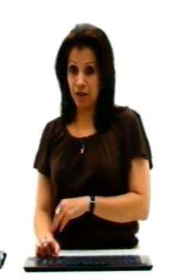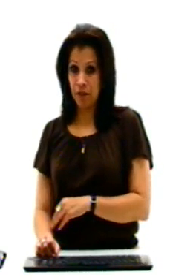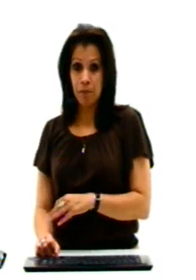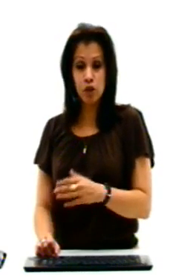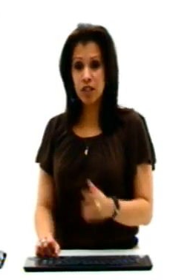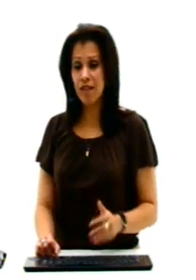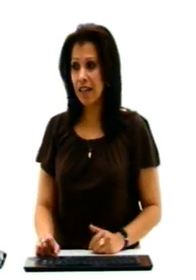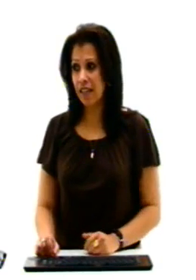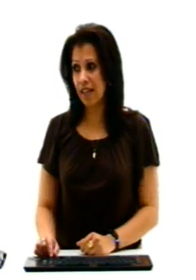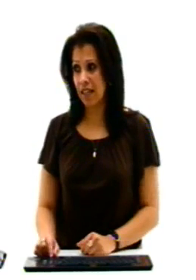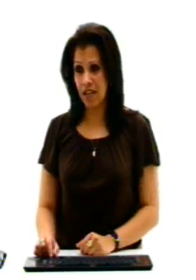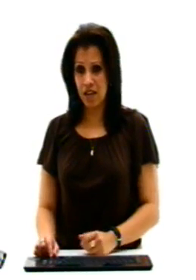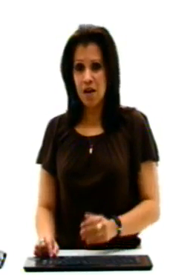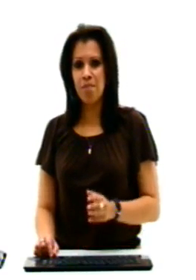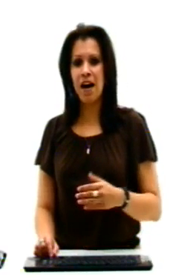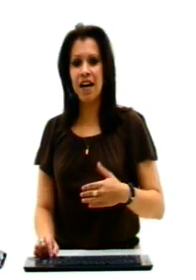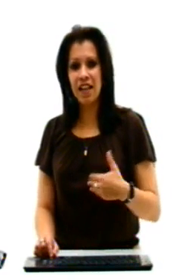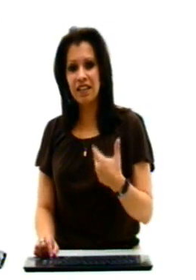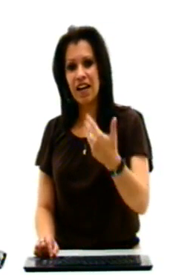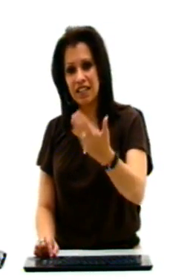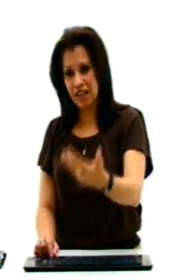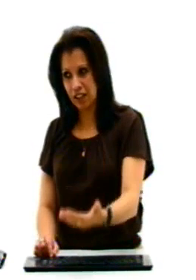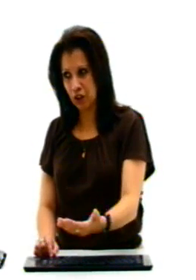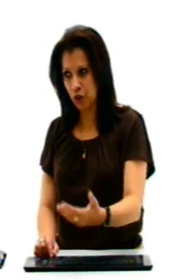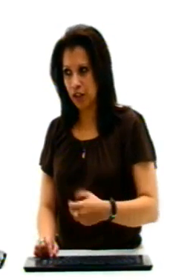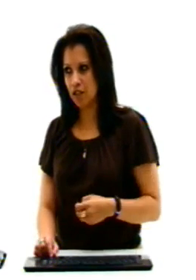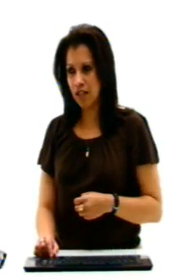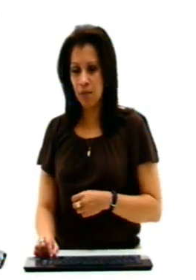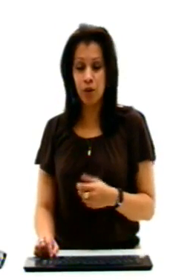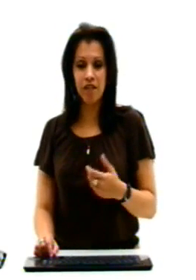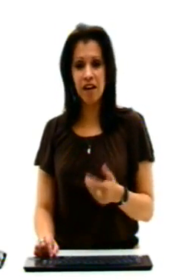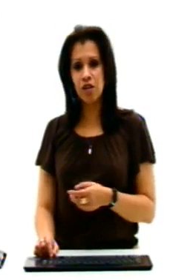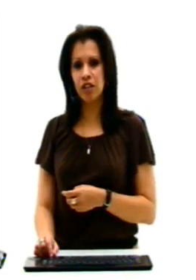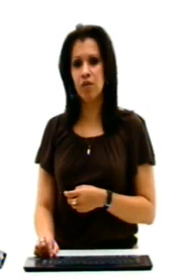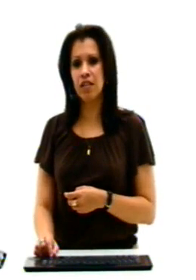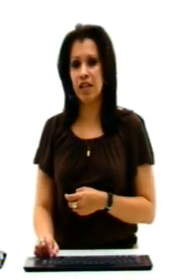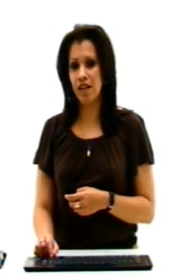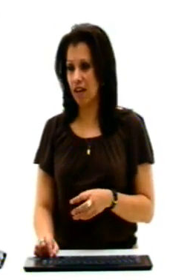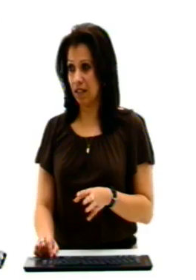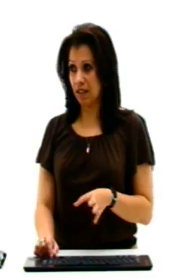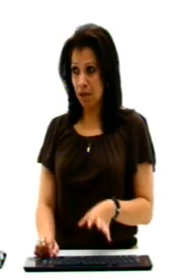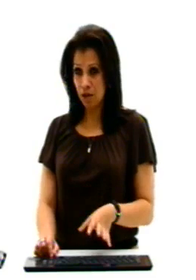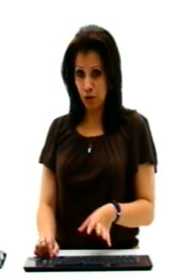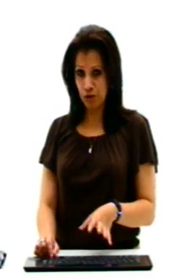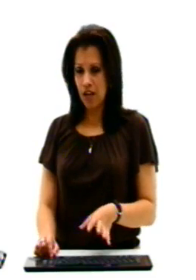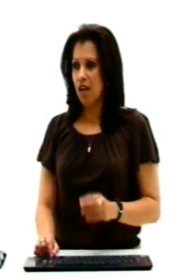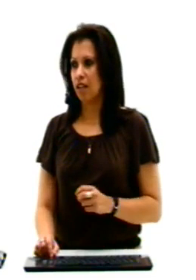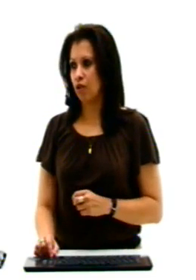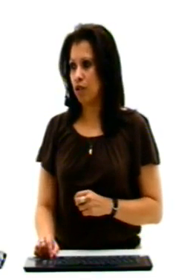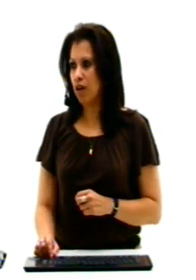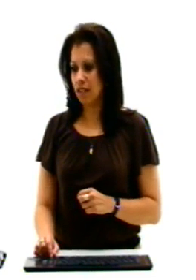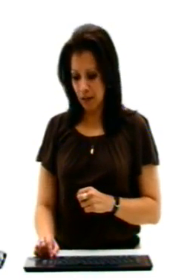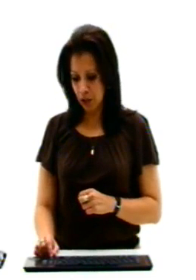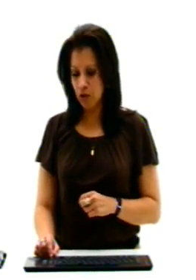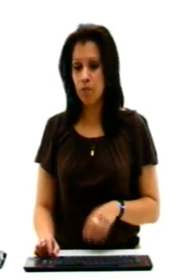Caribe pero no se van a quedar hasta ahí van a adentrarse al territorio nacional porque van a encontrar una serie de asentamientos